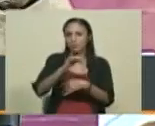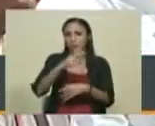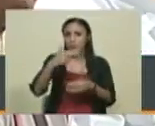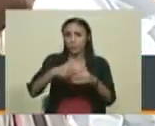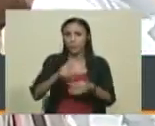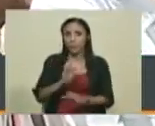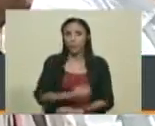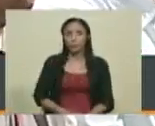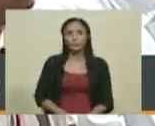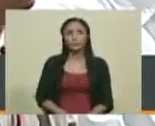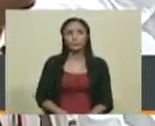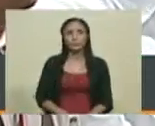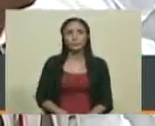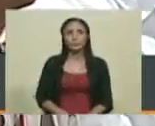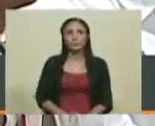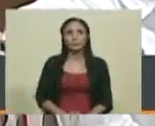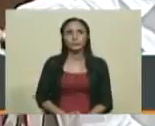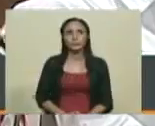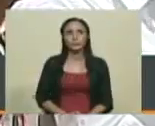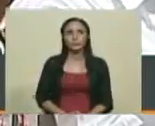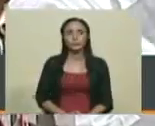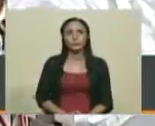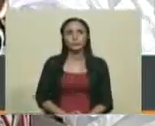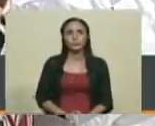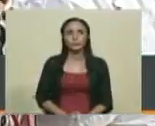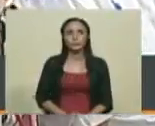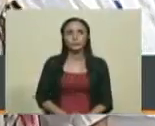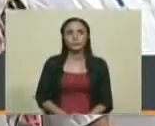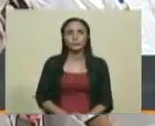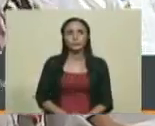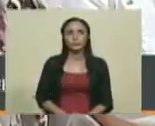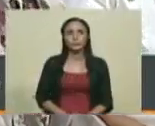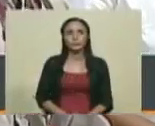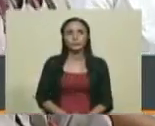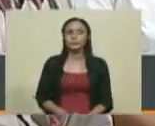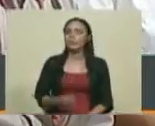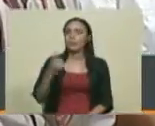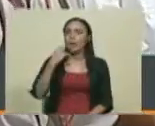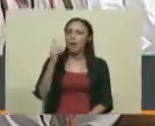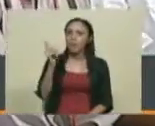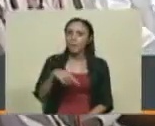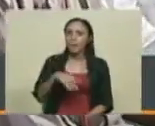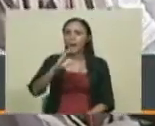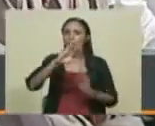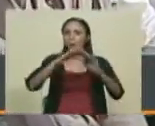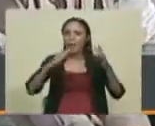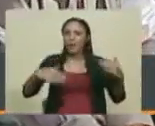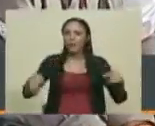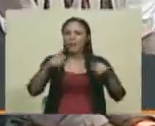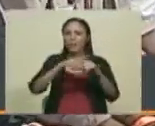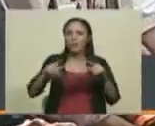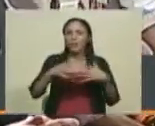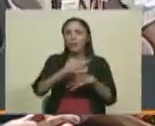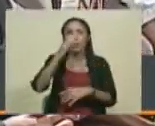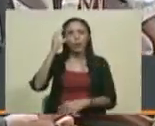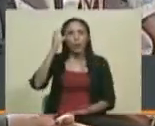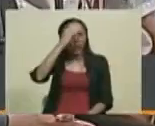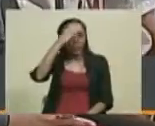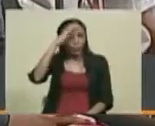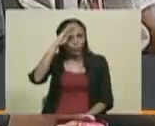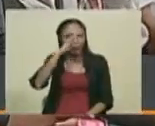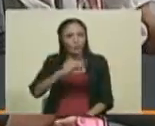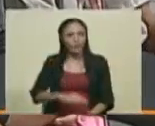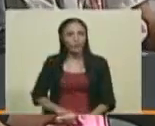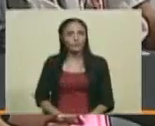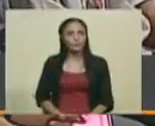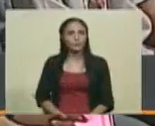Ahí está, las alianzas en el marco del Caribe, Petrocaribe, Cuba,